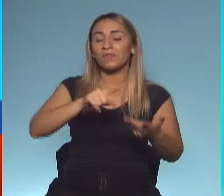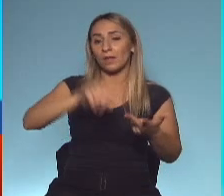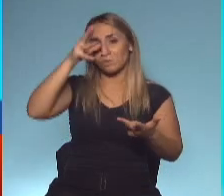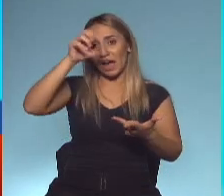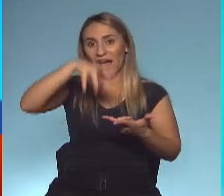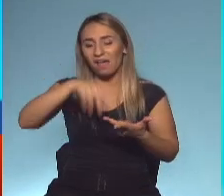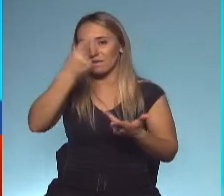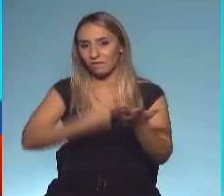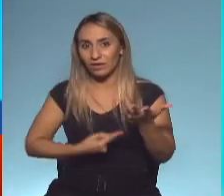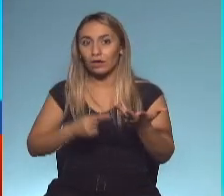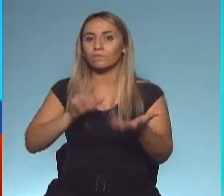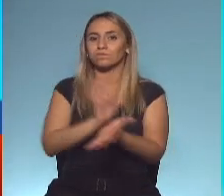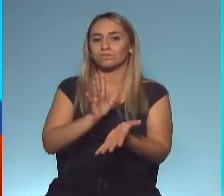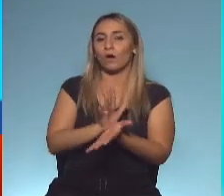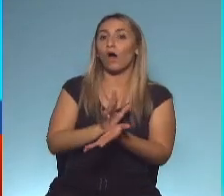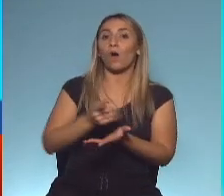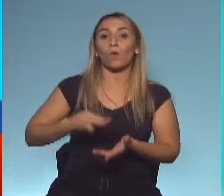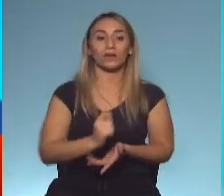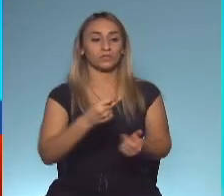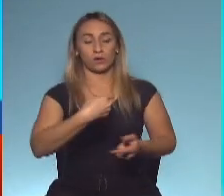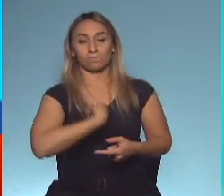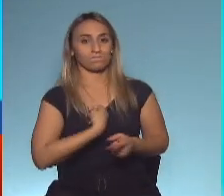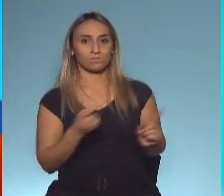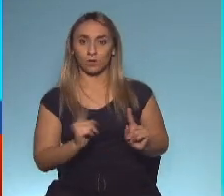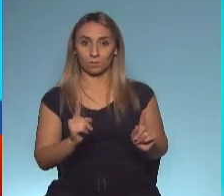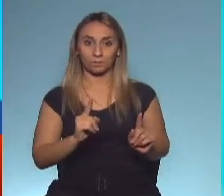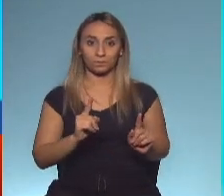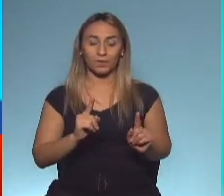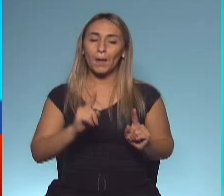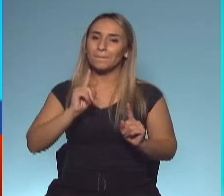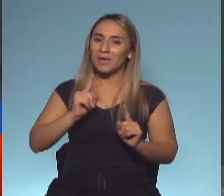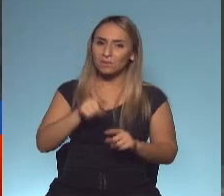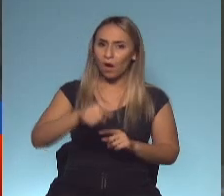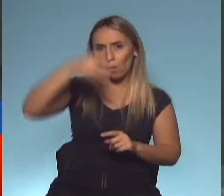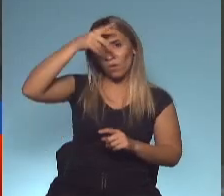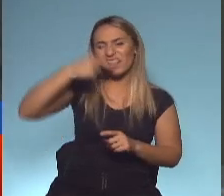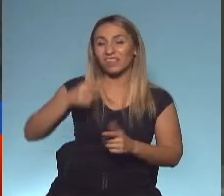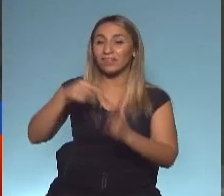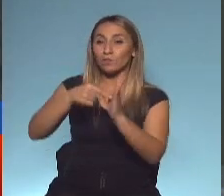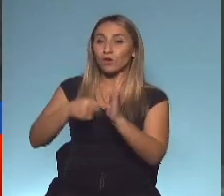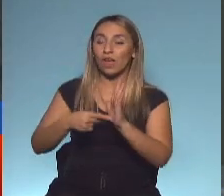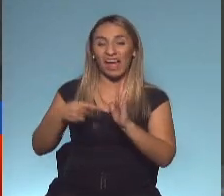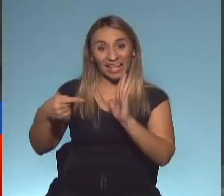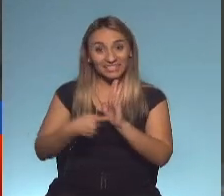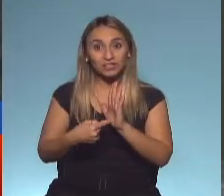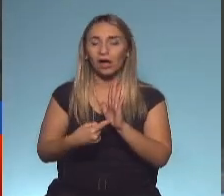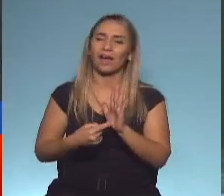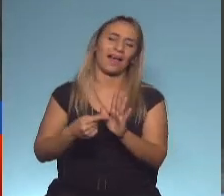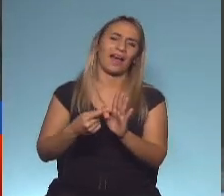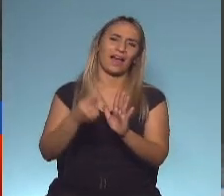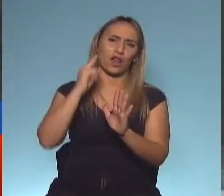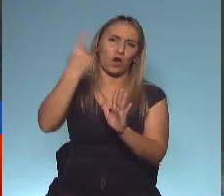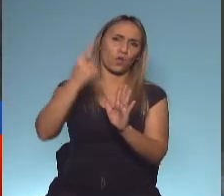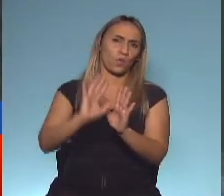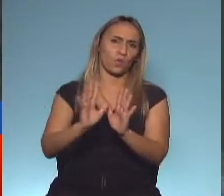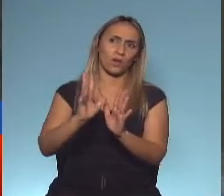contra juicios. Esta es la caución que a Patricia Bullrich le parecía que era una locura